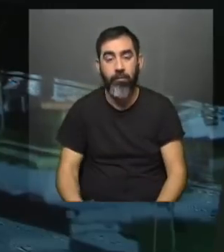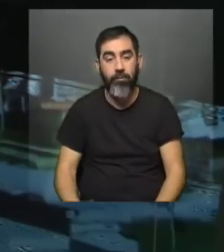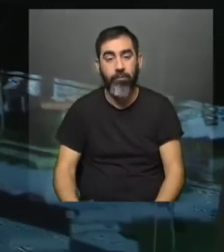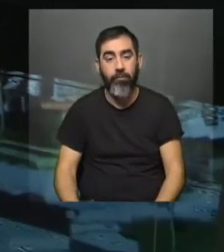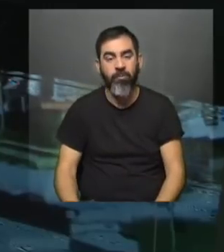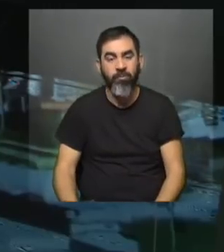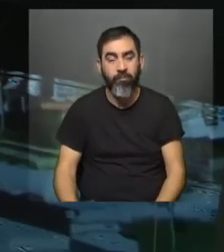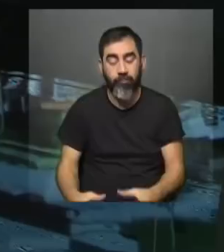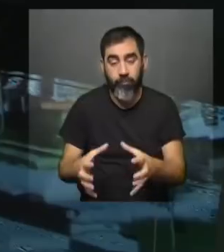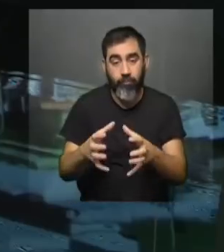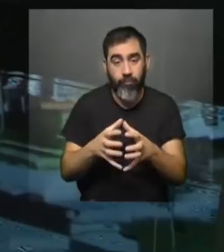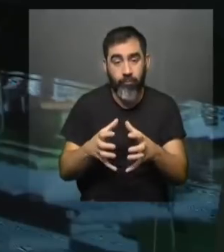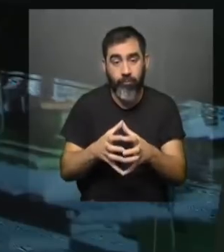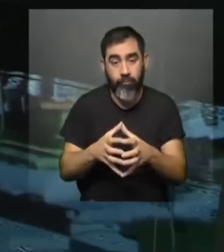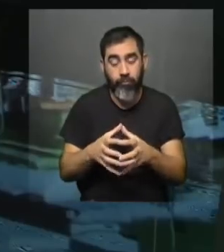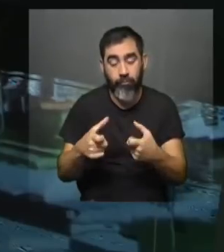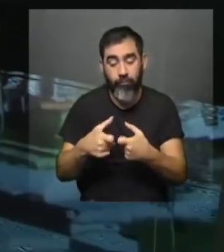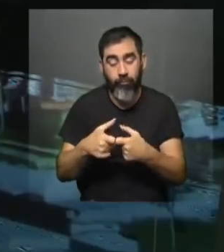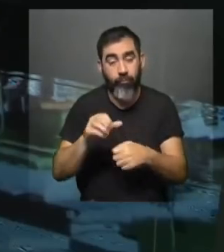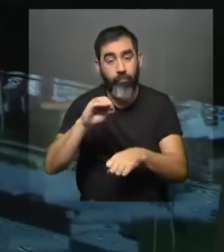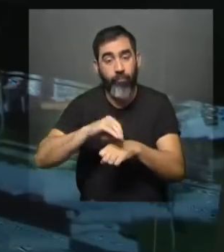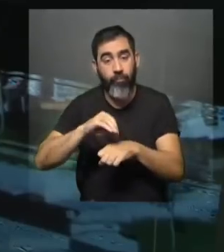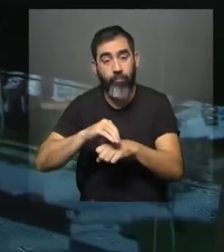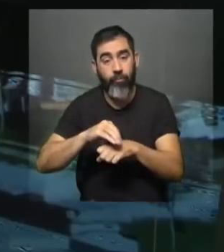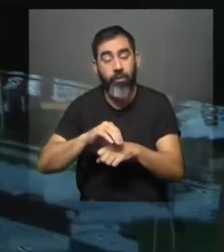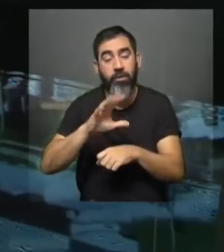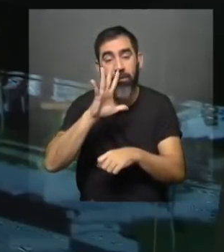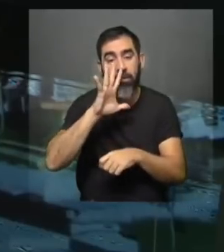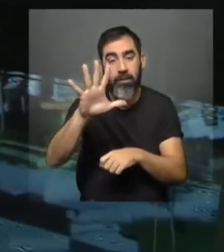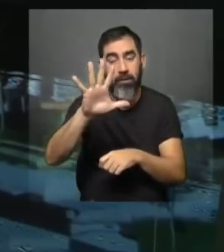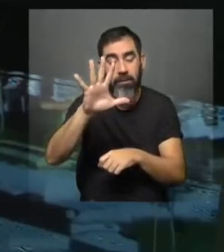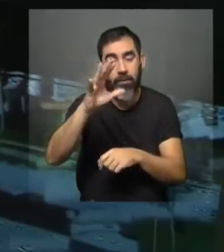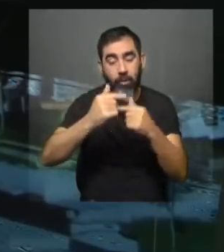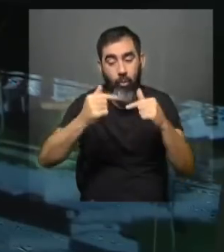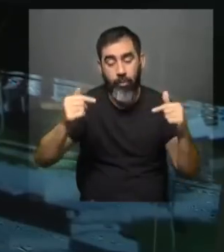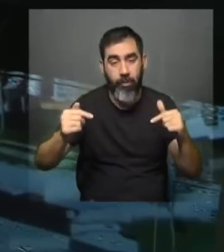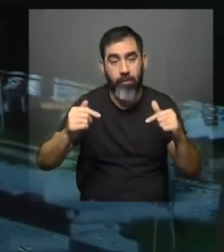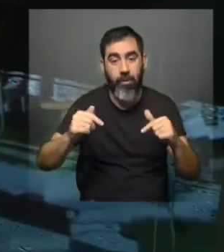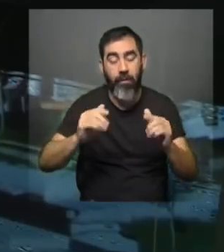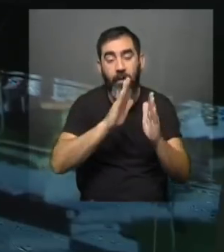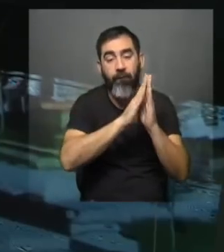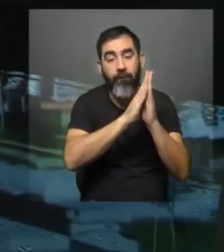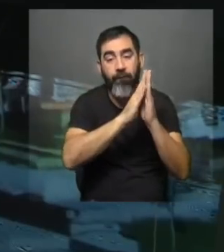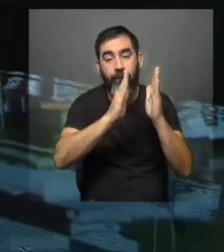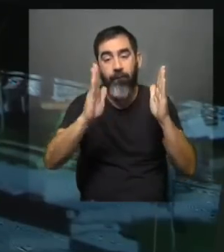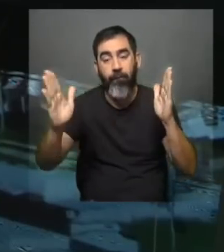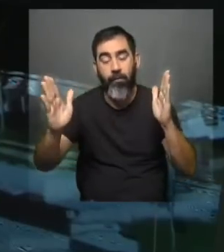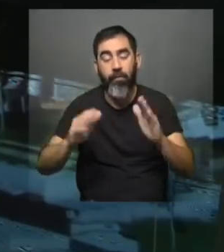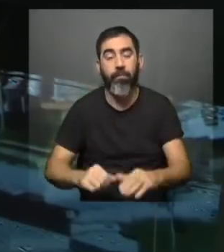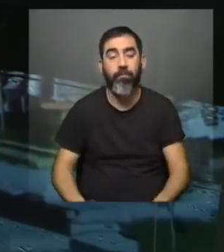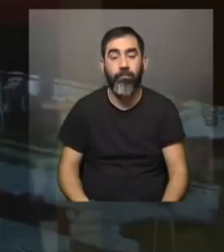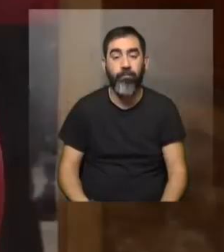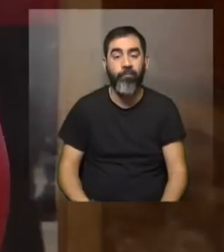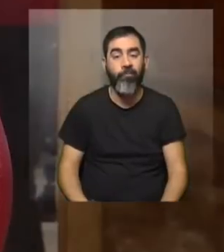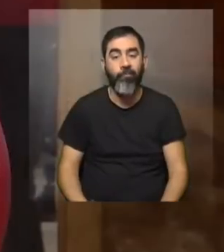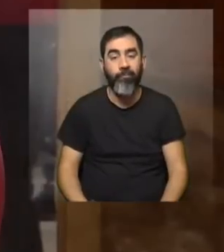este grupo que constituyó esta asociación cultural conserva más de cinco mil ejemplares que pertenecían a la biblioteca de la institución mutual